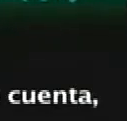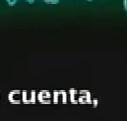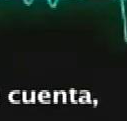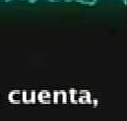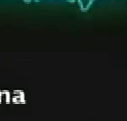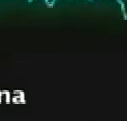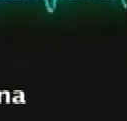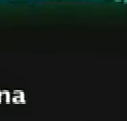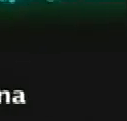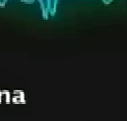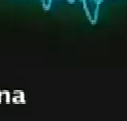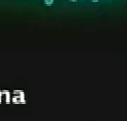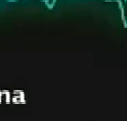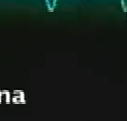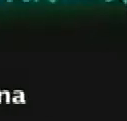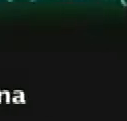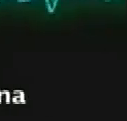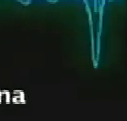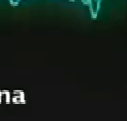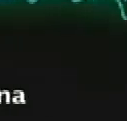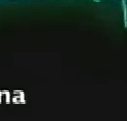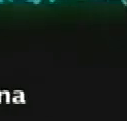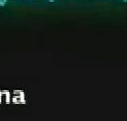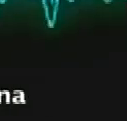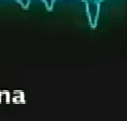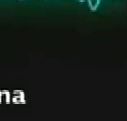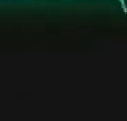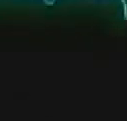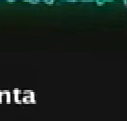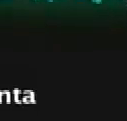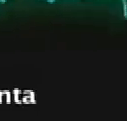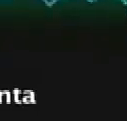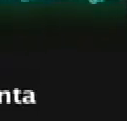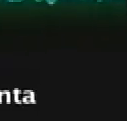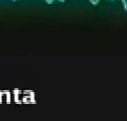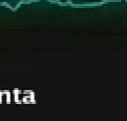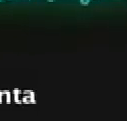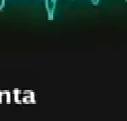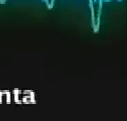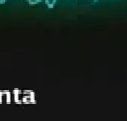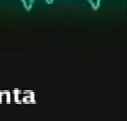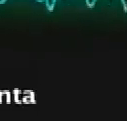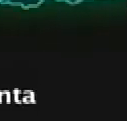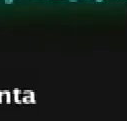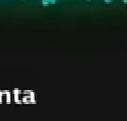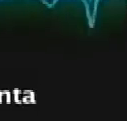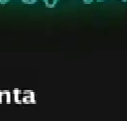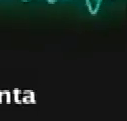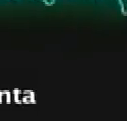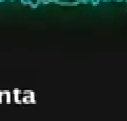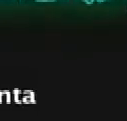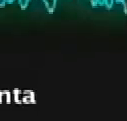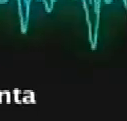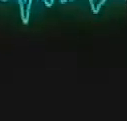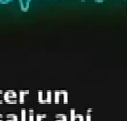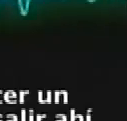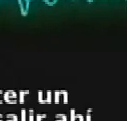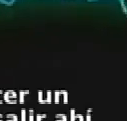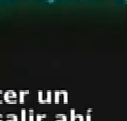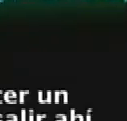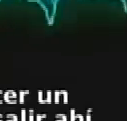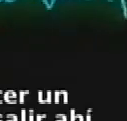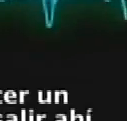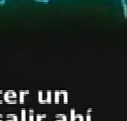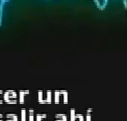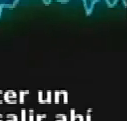ahorita tengo mi teléfono ocupado de una videollamada. Te voy a pasar un número de cuenta de Banisco y